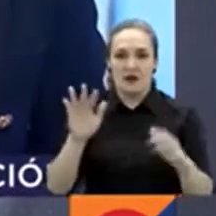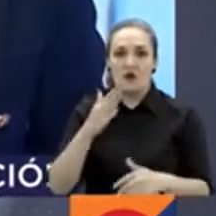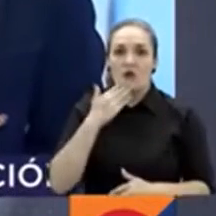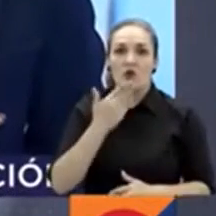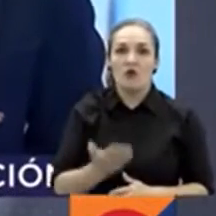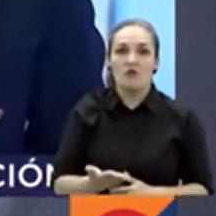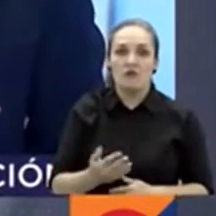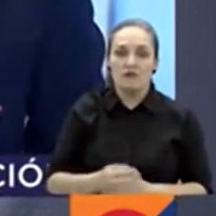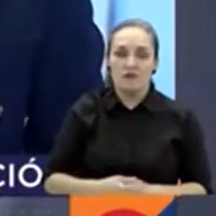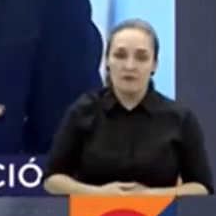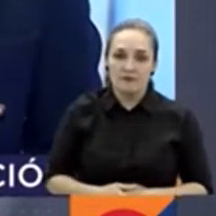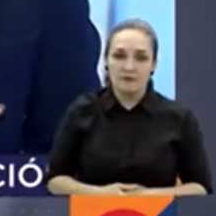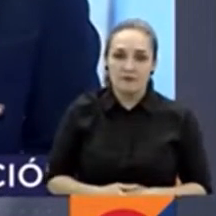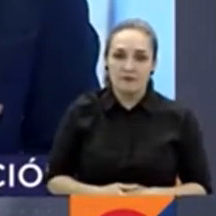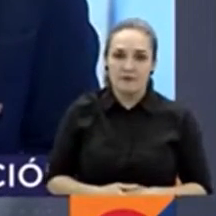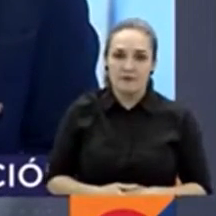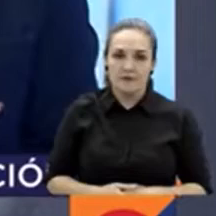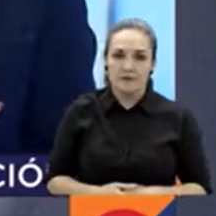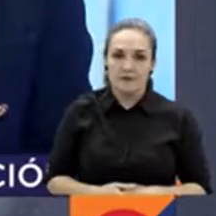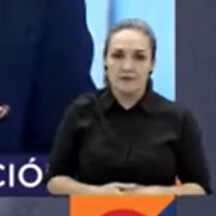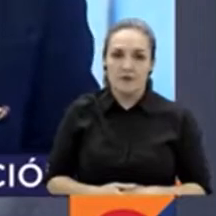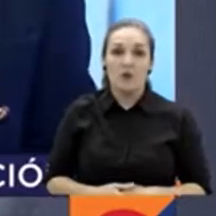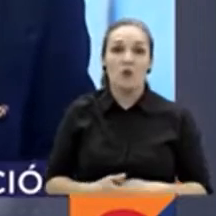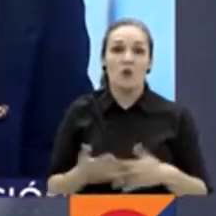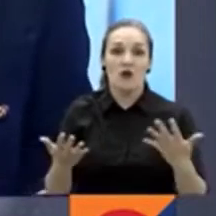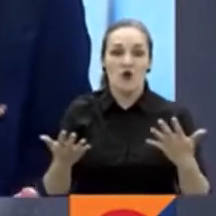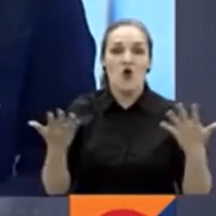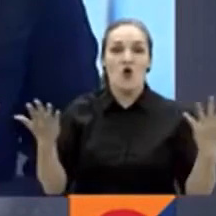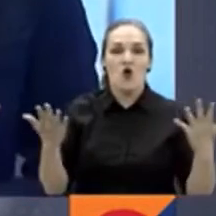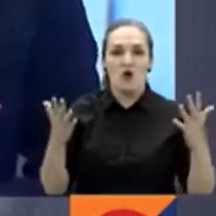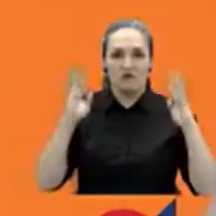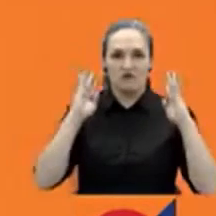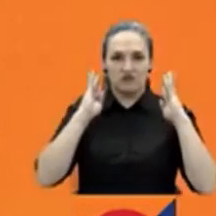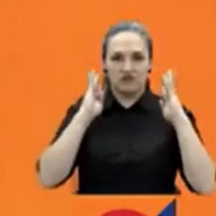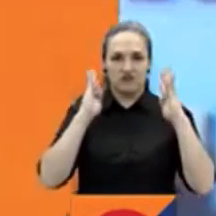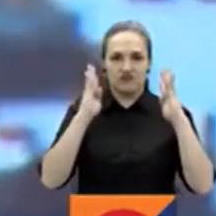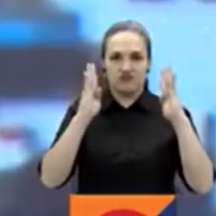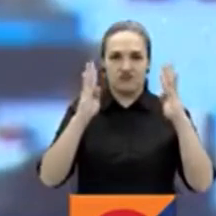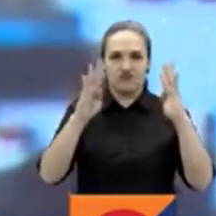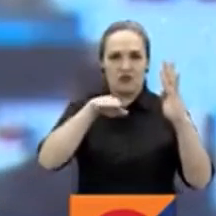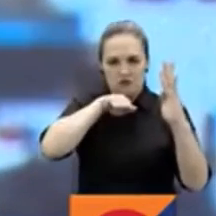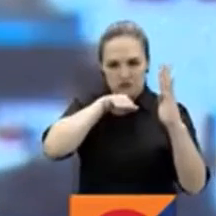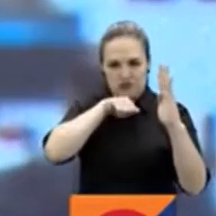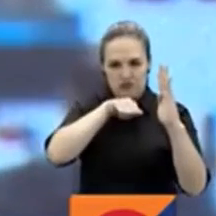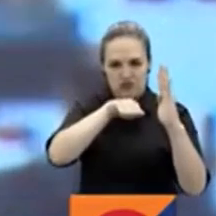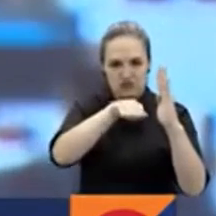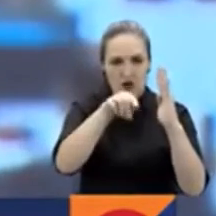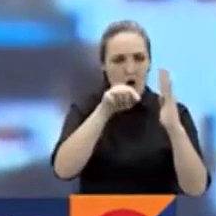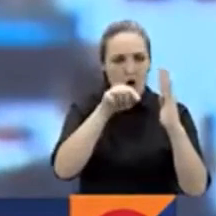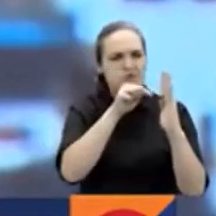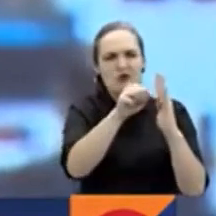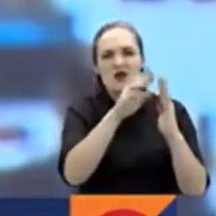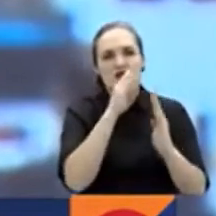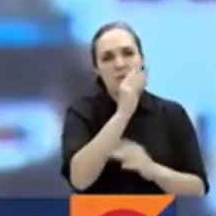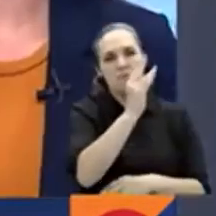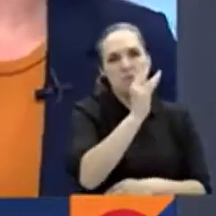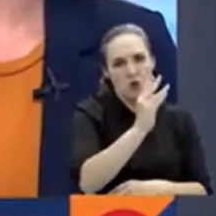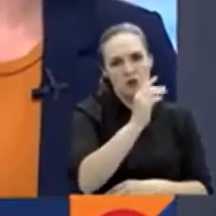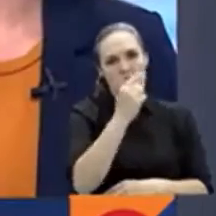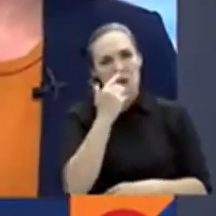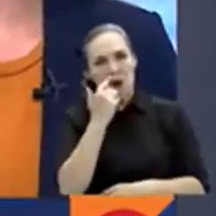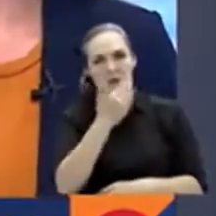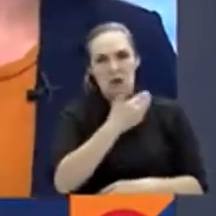fue el recibimiento? Damaris, pues fue a través de una calle de honor conformada por sus padres, esposas e hijos. Hubo